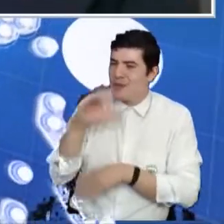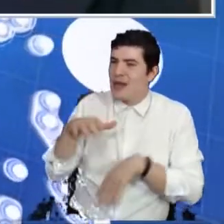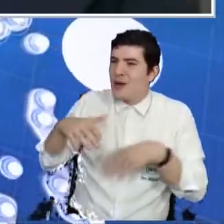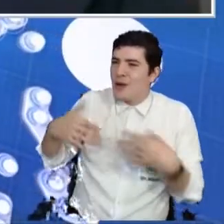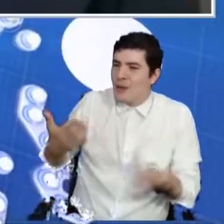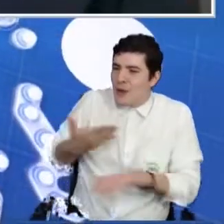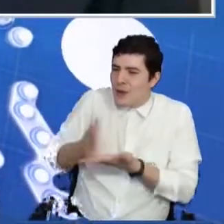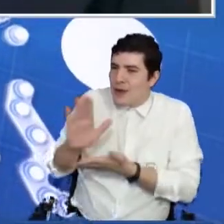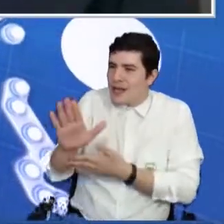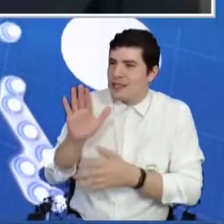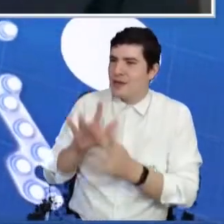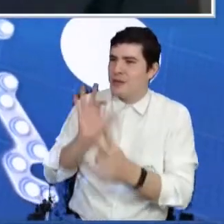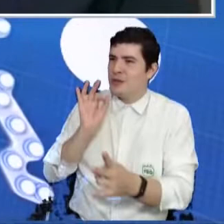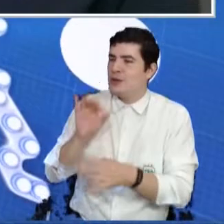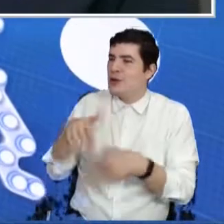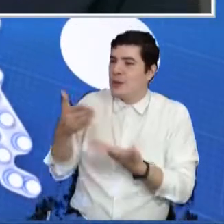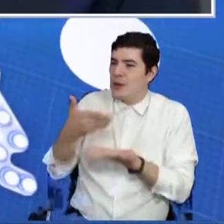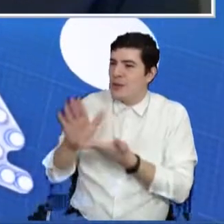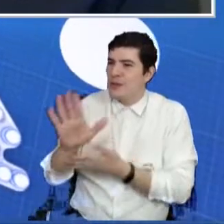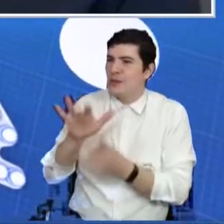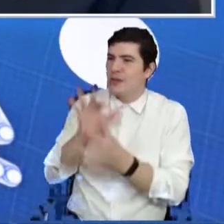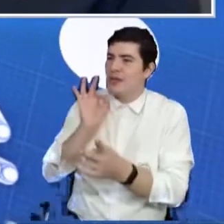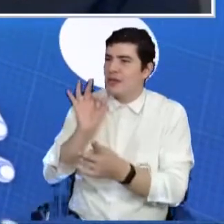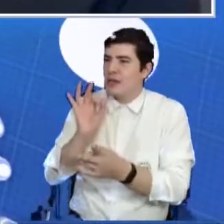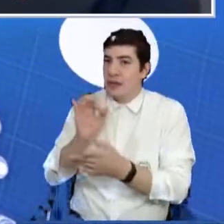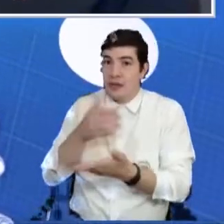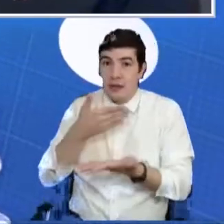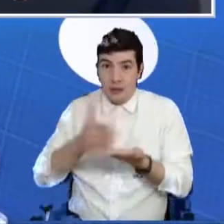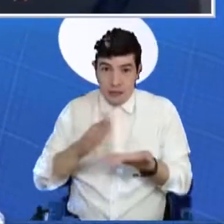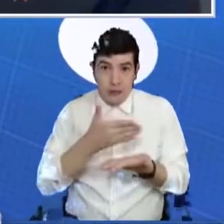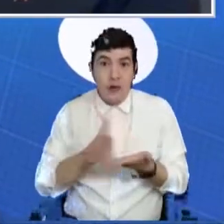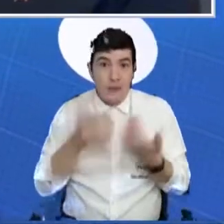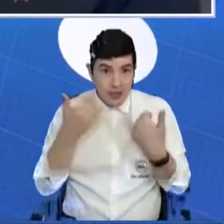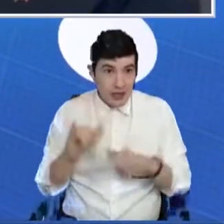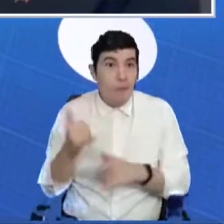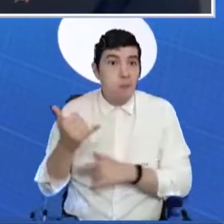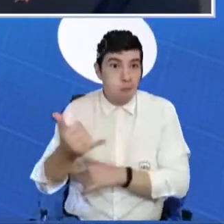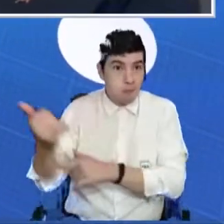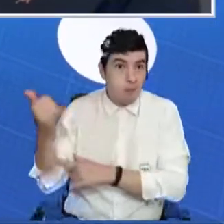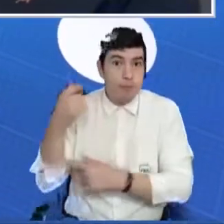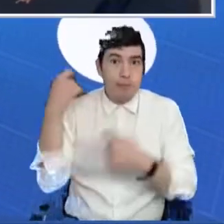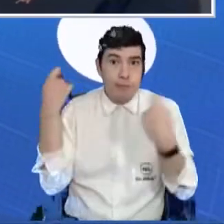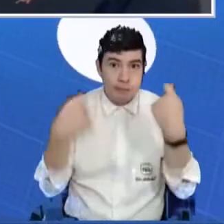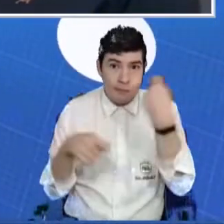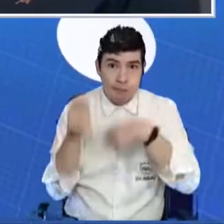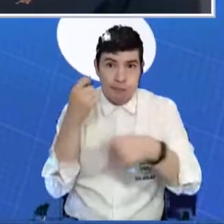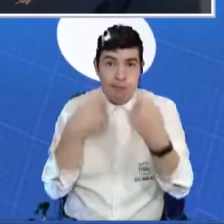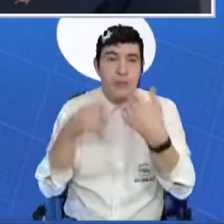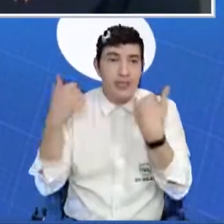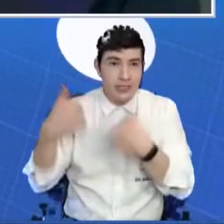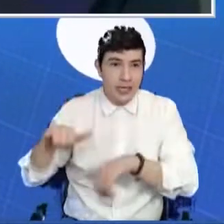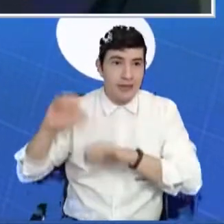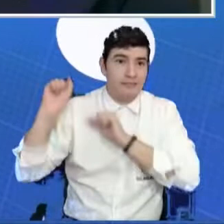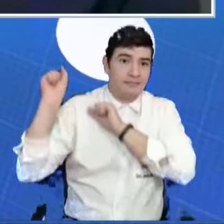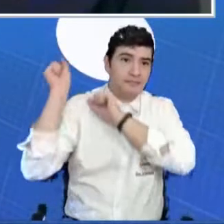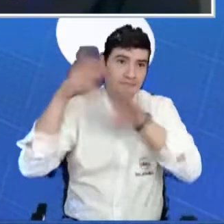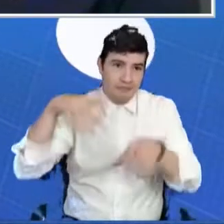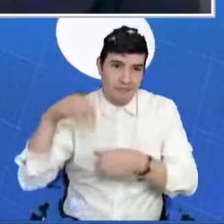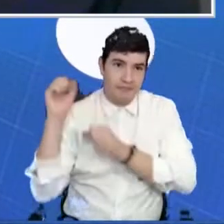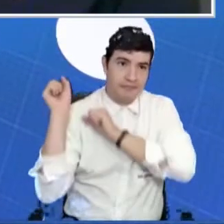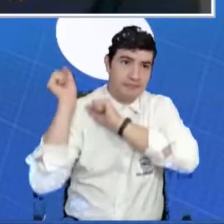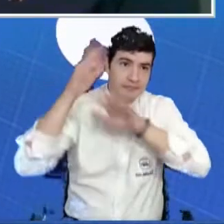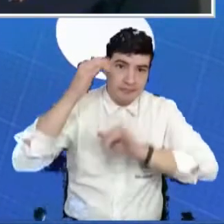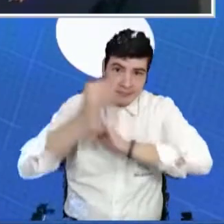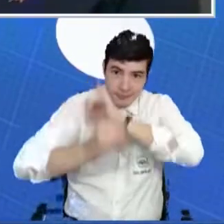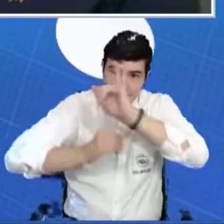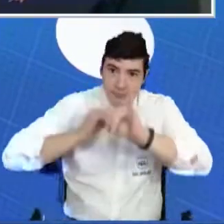alternativa? Bueno, en Colombia ya está este producto, se está enviando además mayores cantidades y